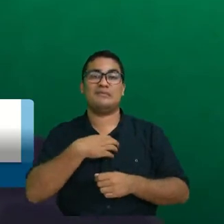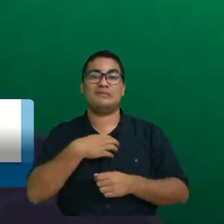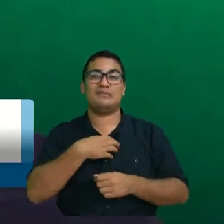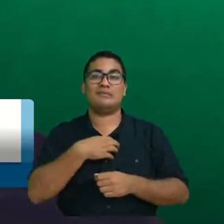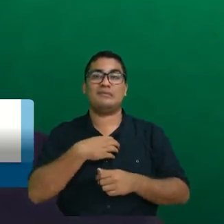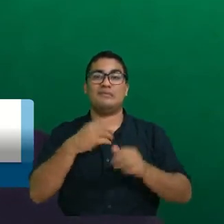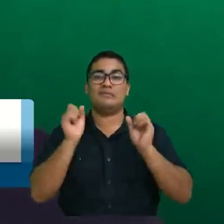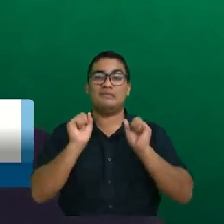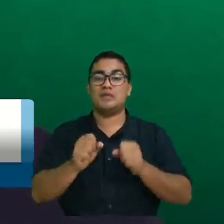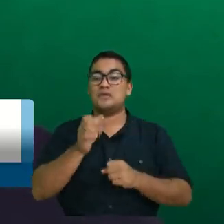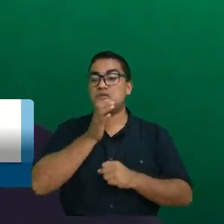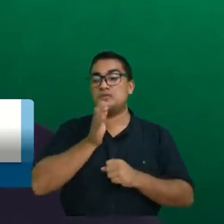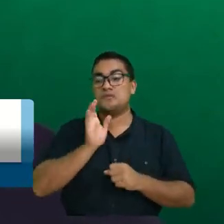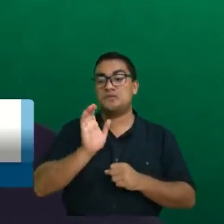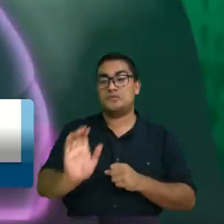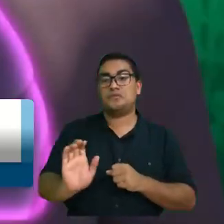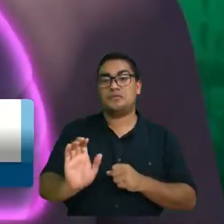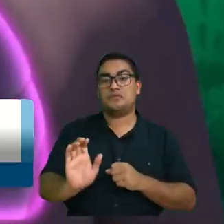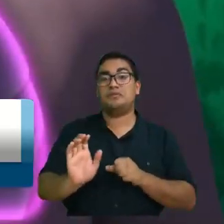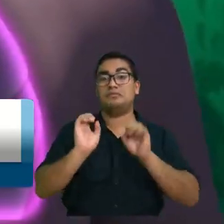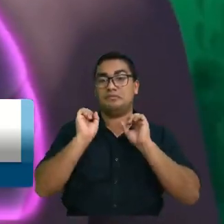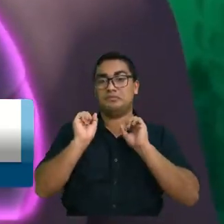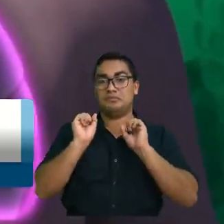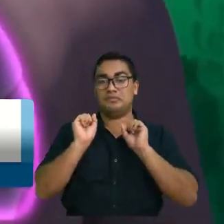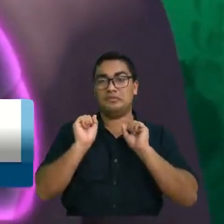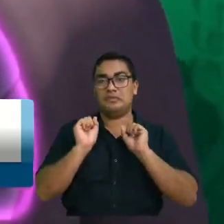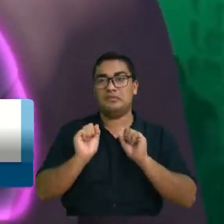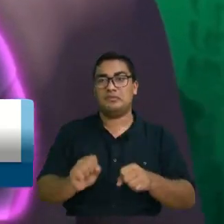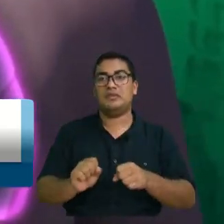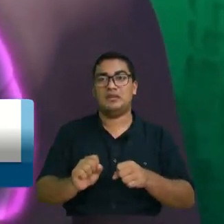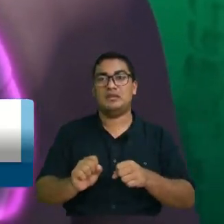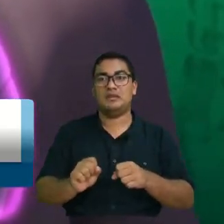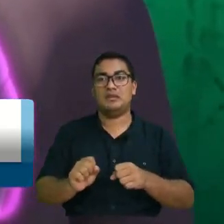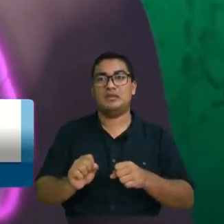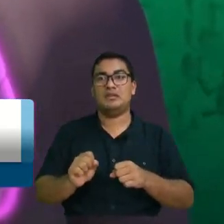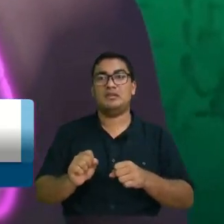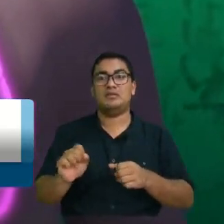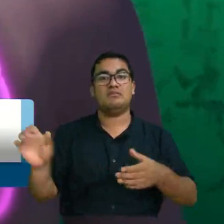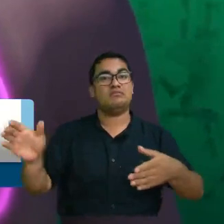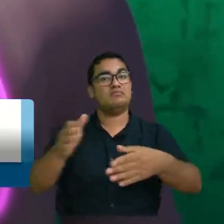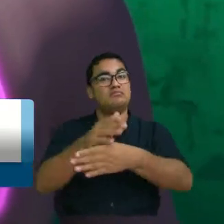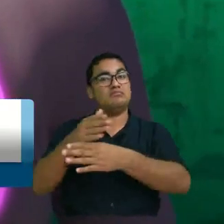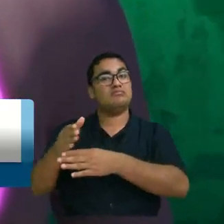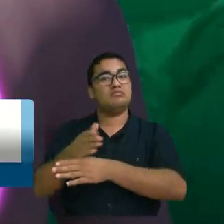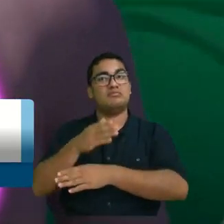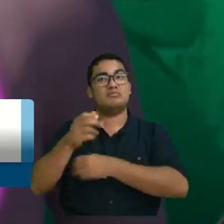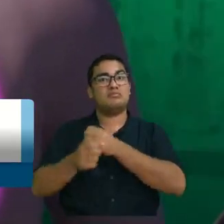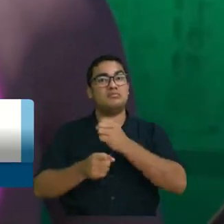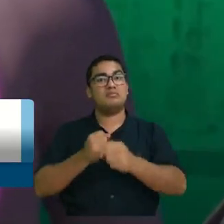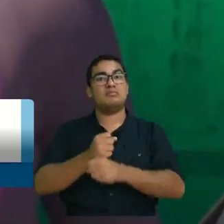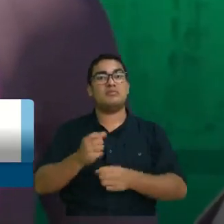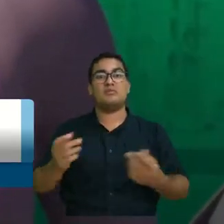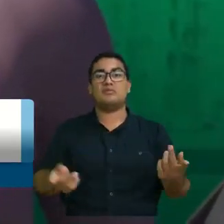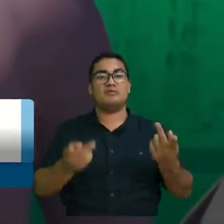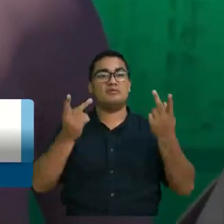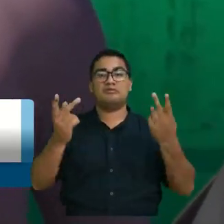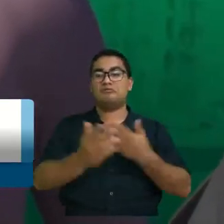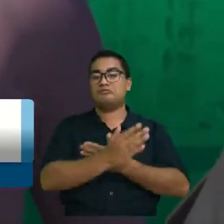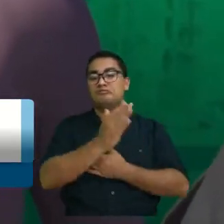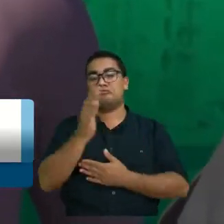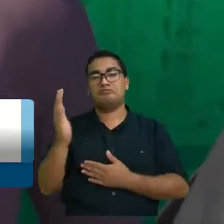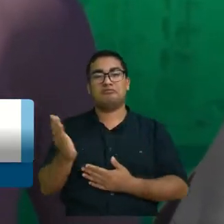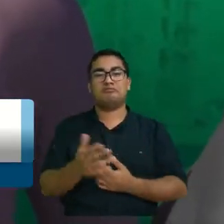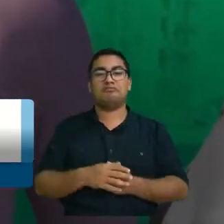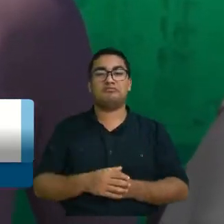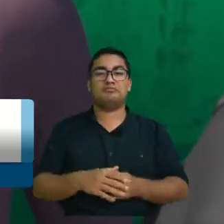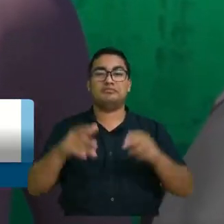puede padecer desde pequeño y puede tener cuadros a repetición en varias épocas del año, en toda la vida. Entonces la persona